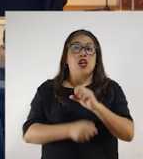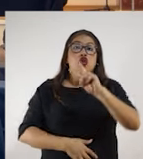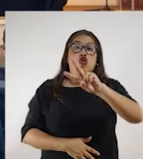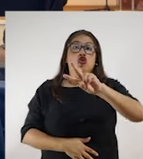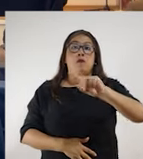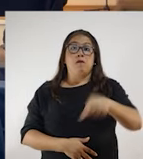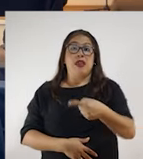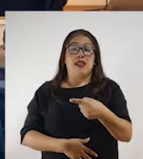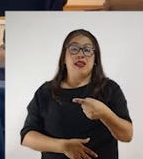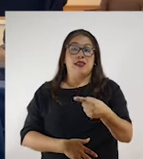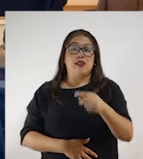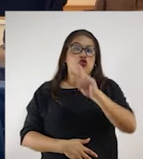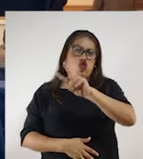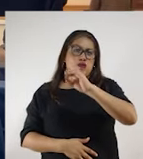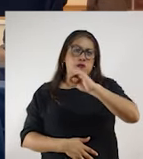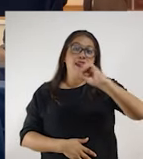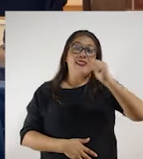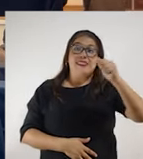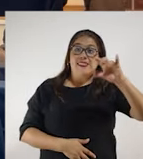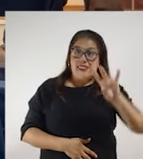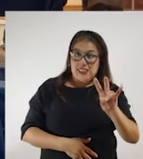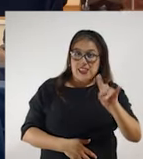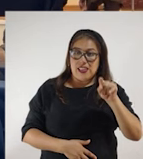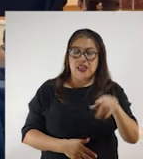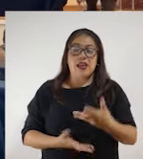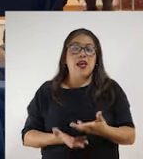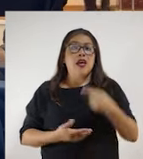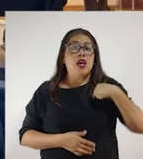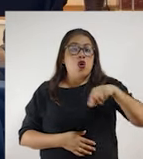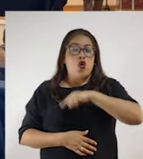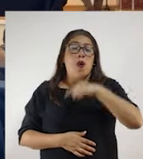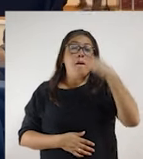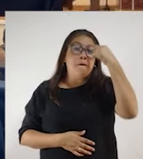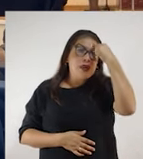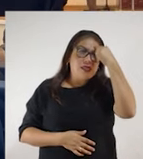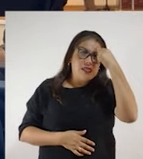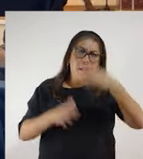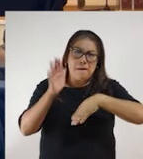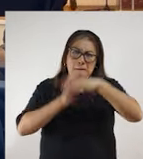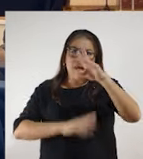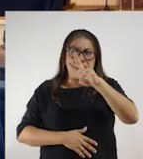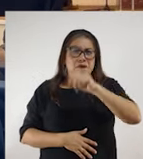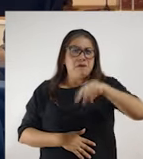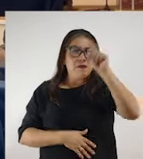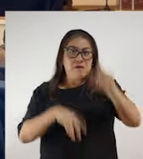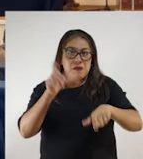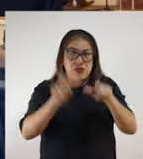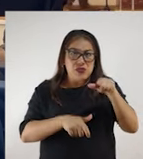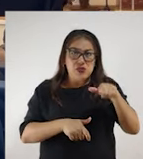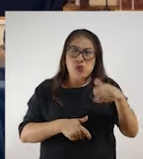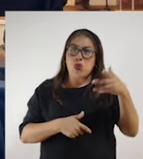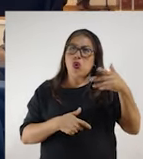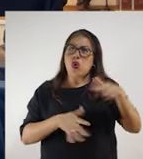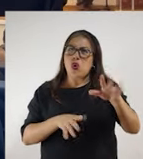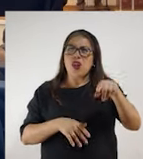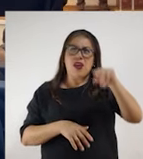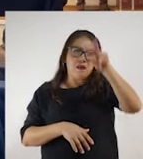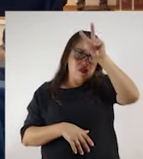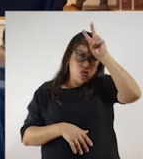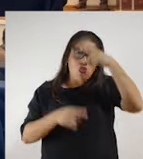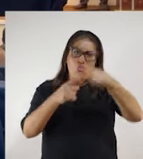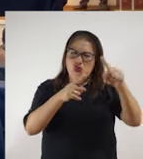año 2017, ¿no? Pensar que tenemos más de 3 millones de personas en el país de